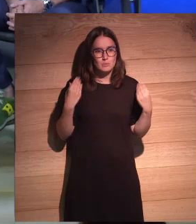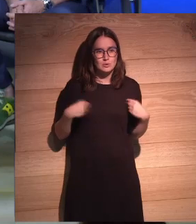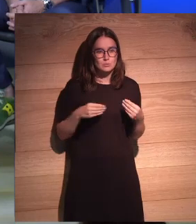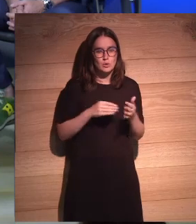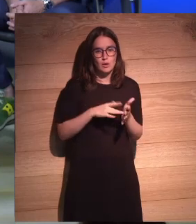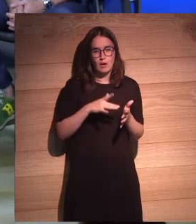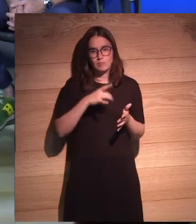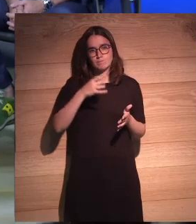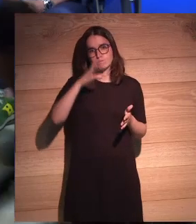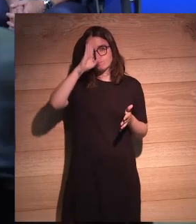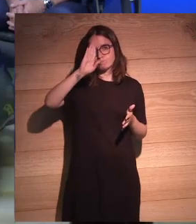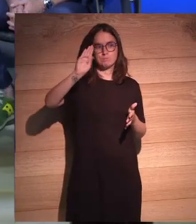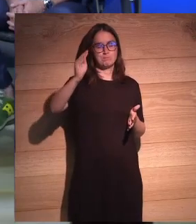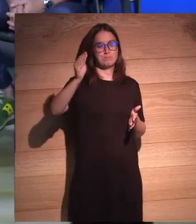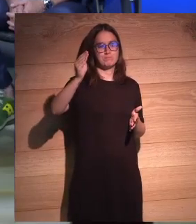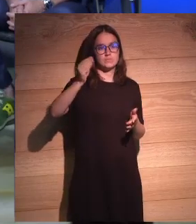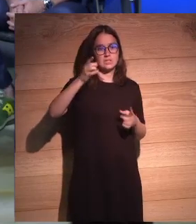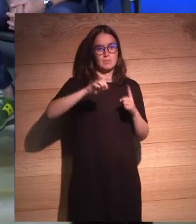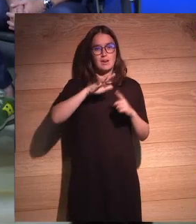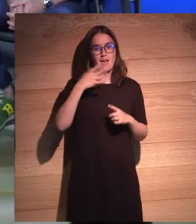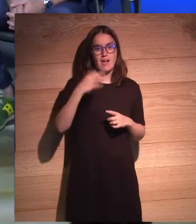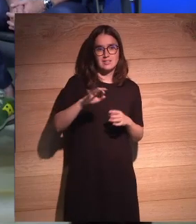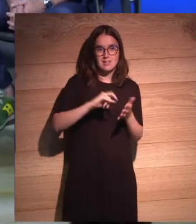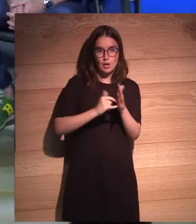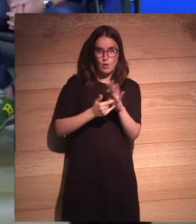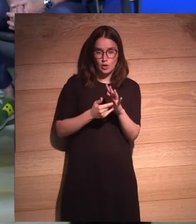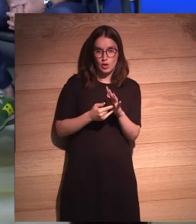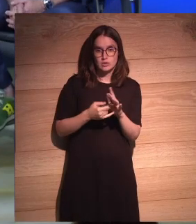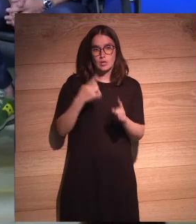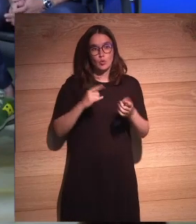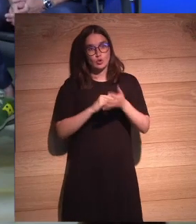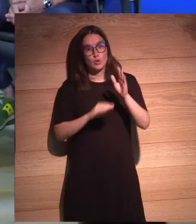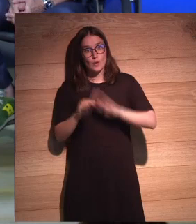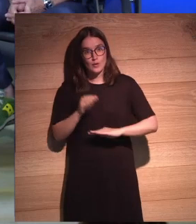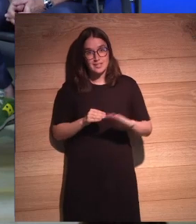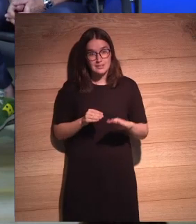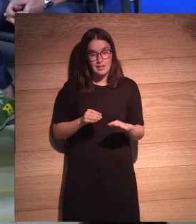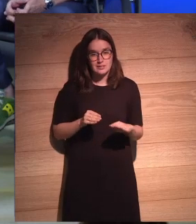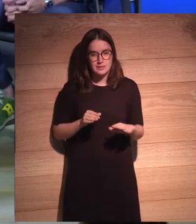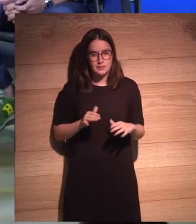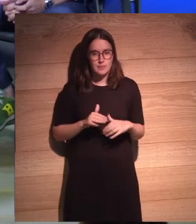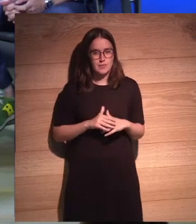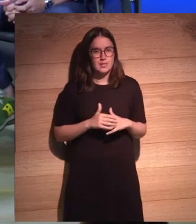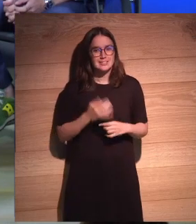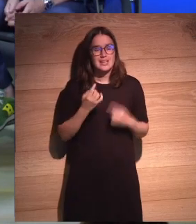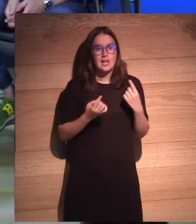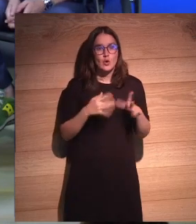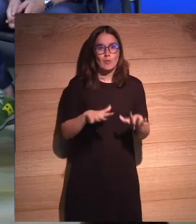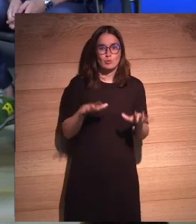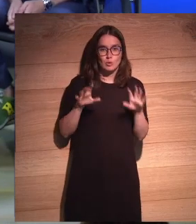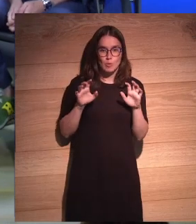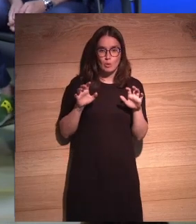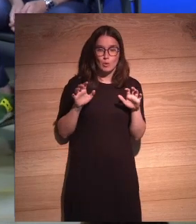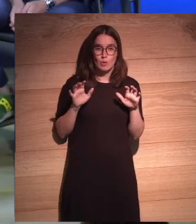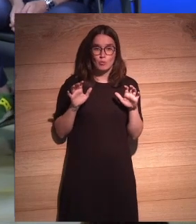hay luditas, también hay ingenuos tecnológicos y hay solucionistas. Y que si hay algo que hemos